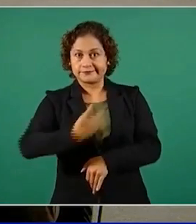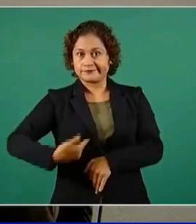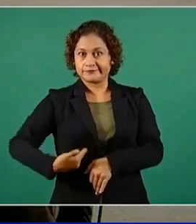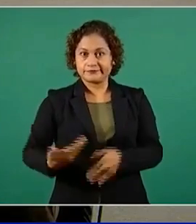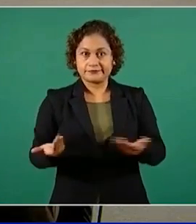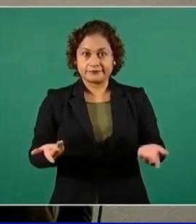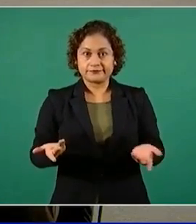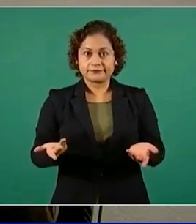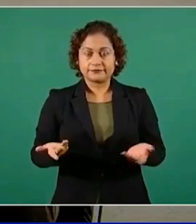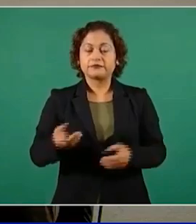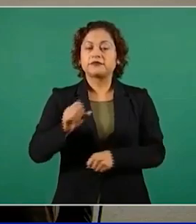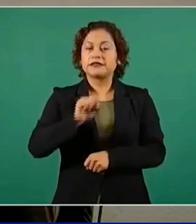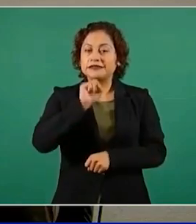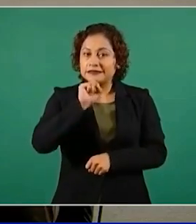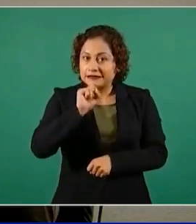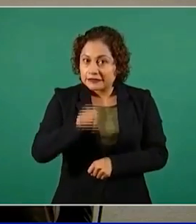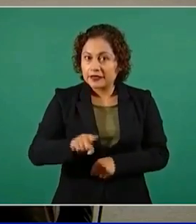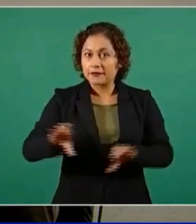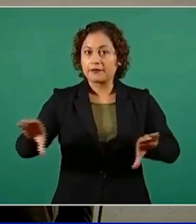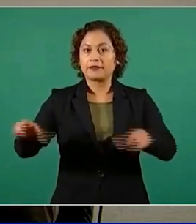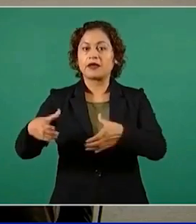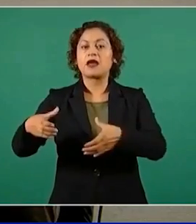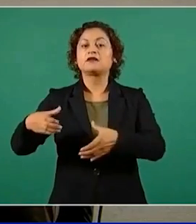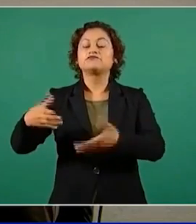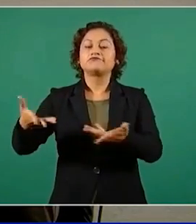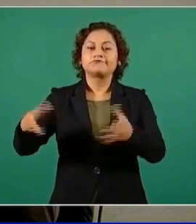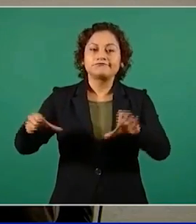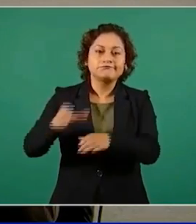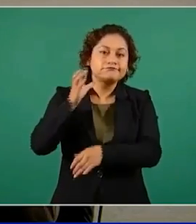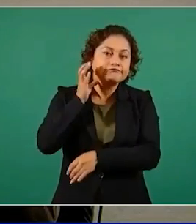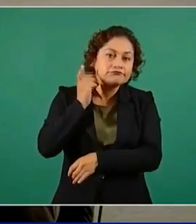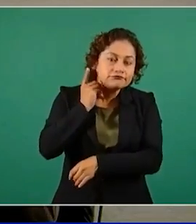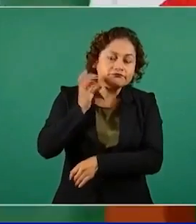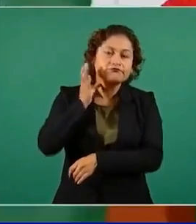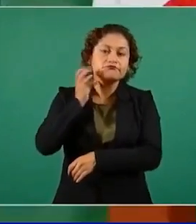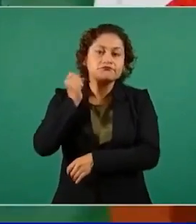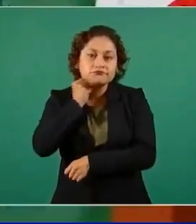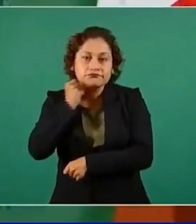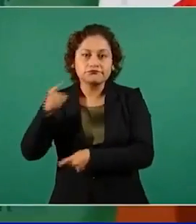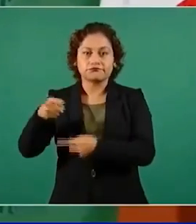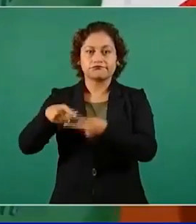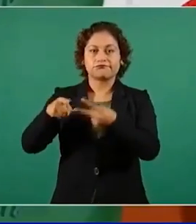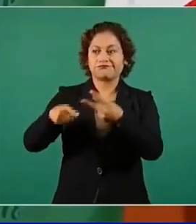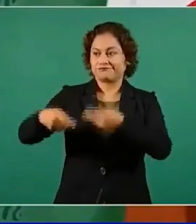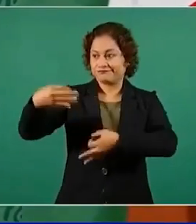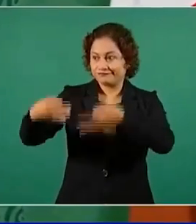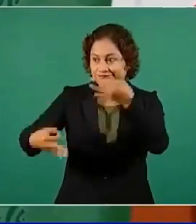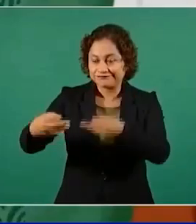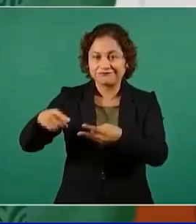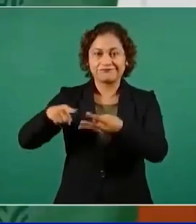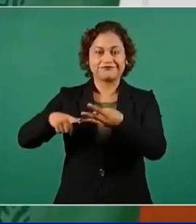El poder legislativo, el poder judicial, la fiscalía.